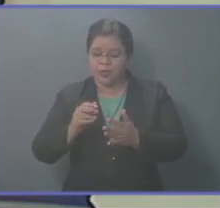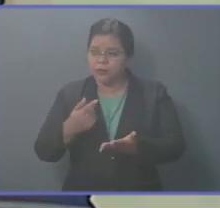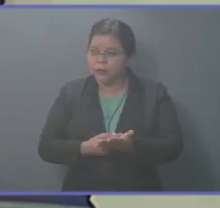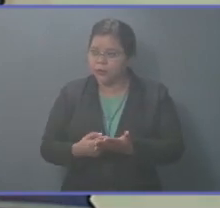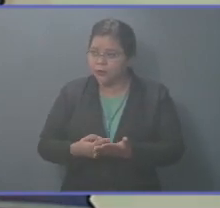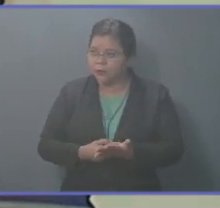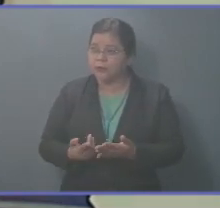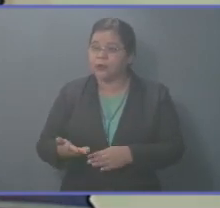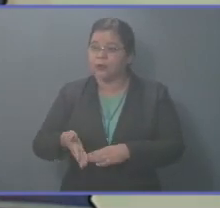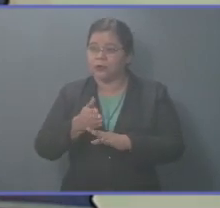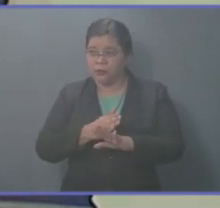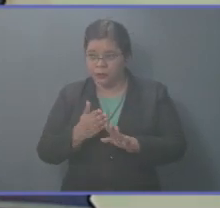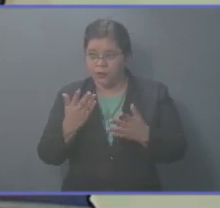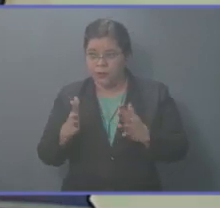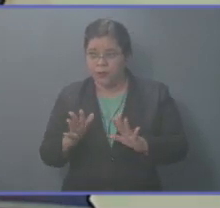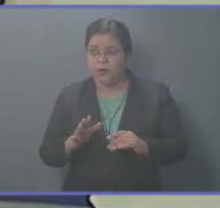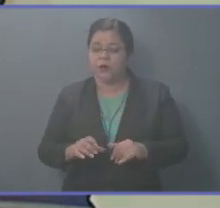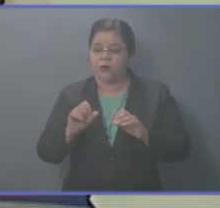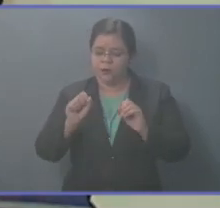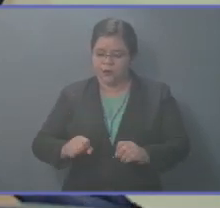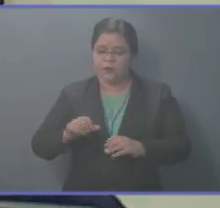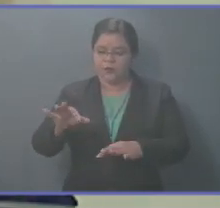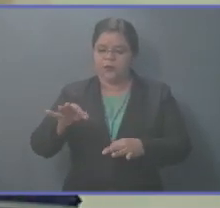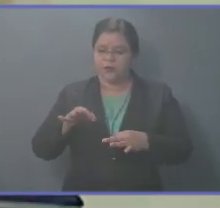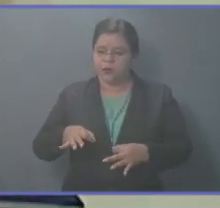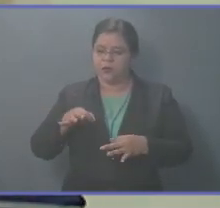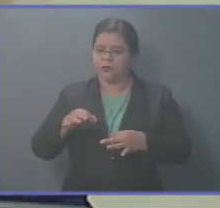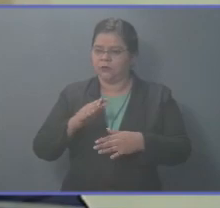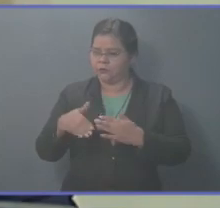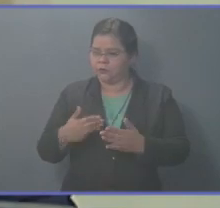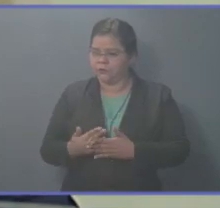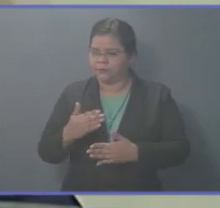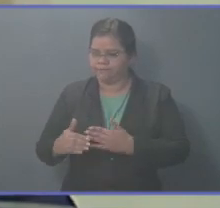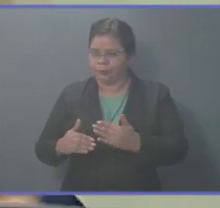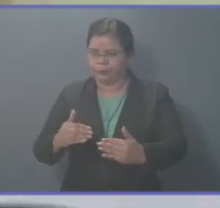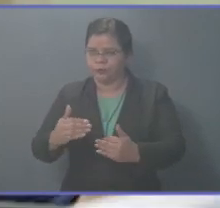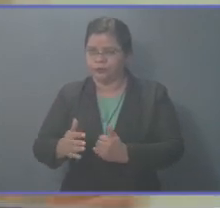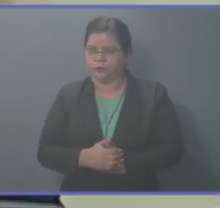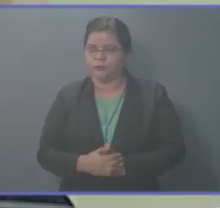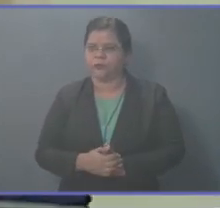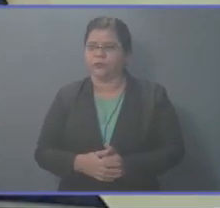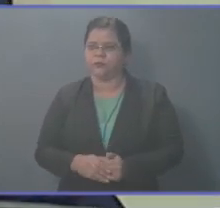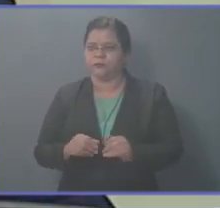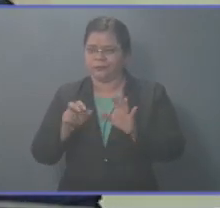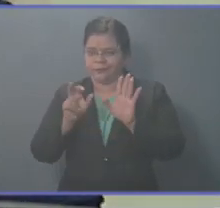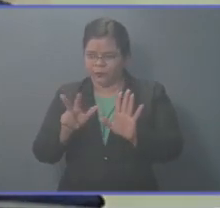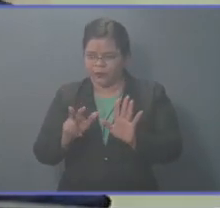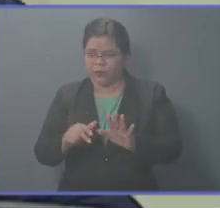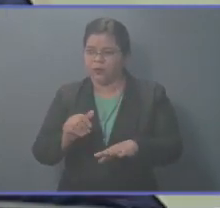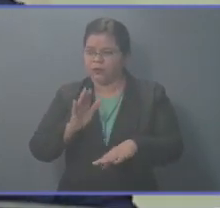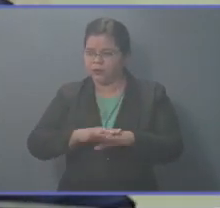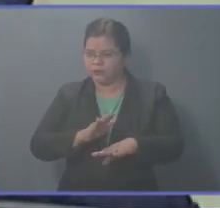lugar señalado por los demandantes para recibir los actos procesales de comunicación. 8. Notifíquese y comuníquese. Leído, presidente.